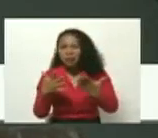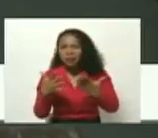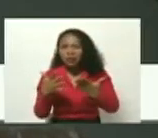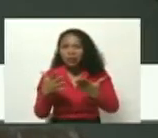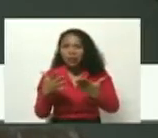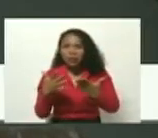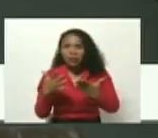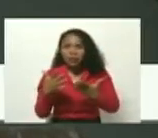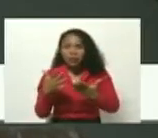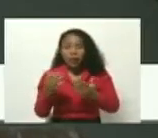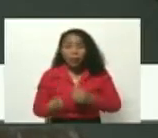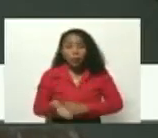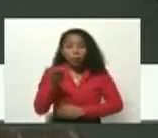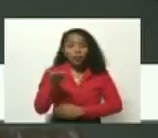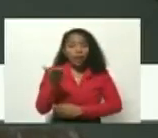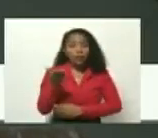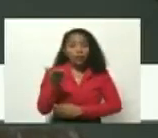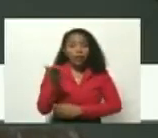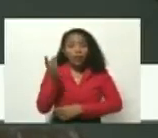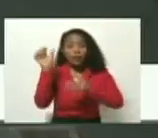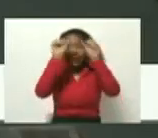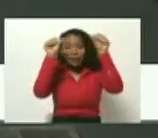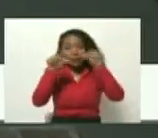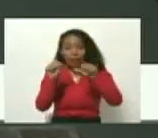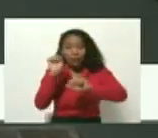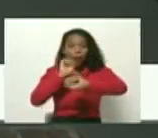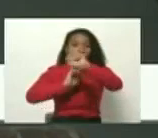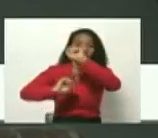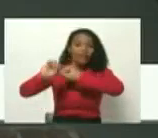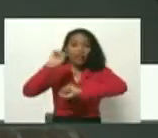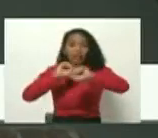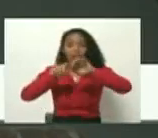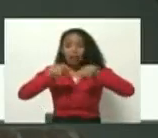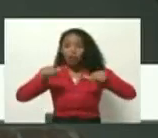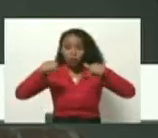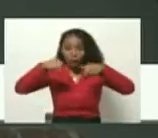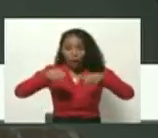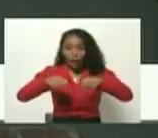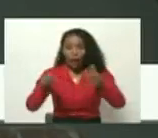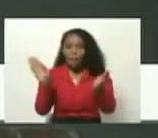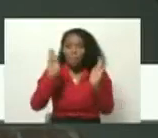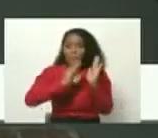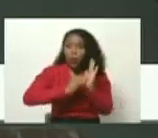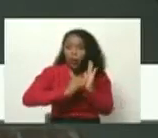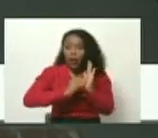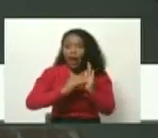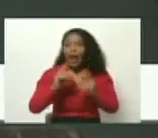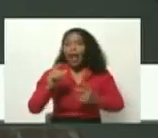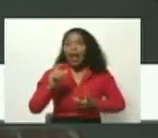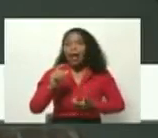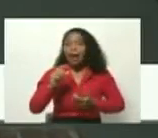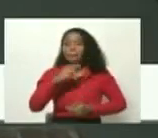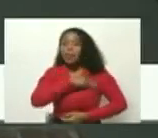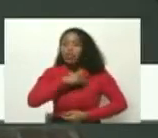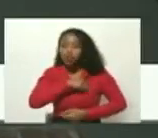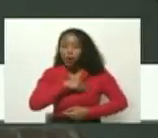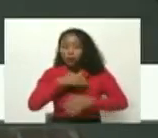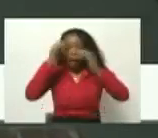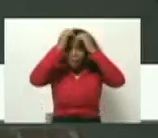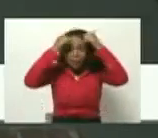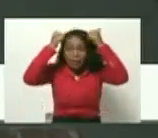sea parte fundamental del sistema defensivo territorial, que establece la misión de la milicia. Dice, la milicia